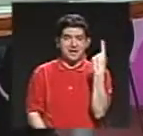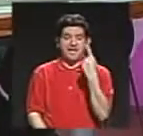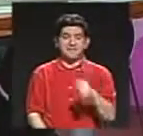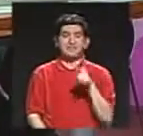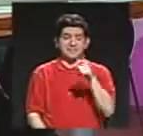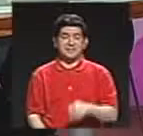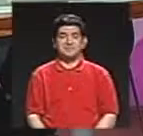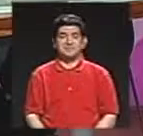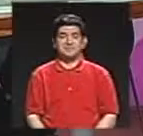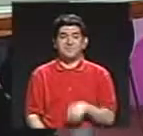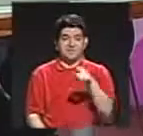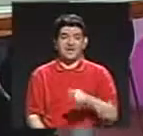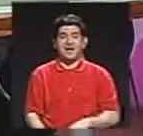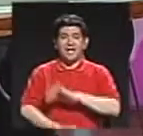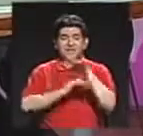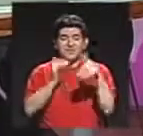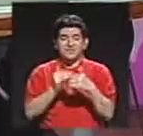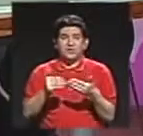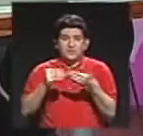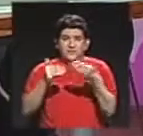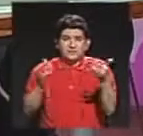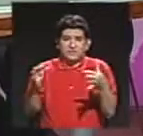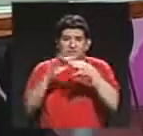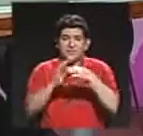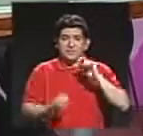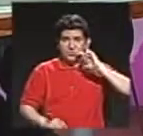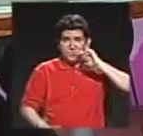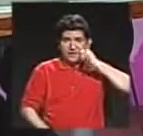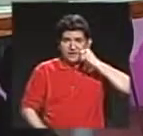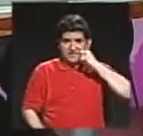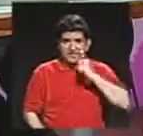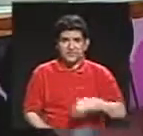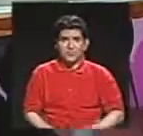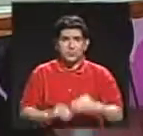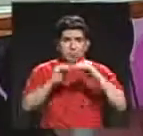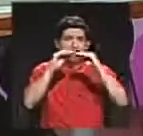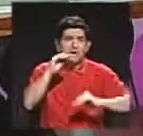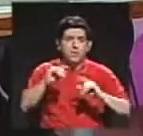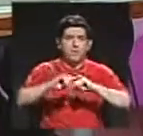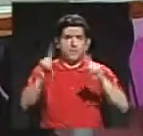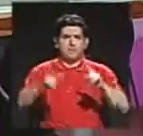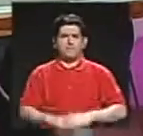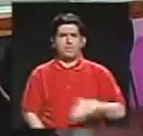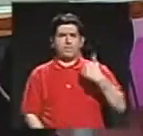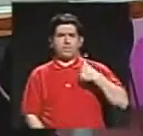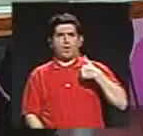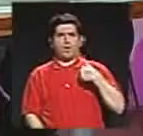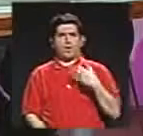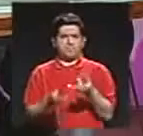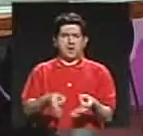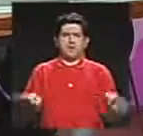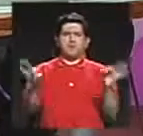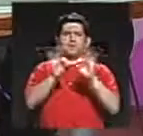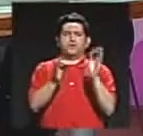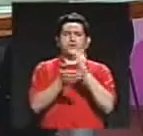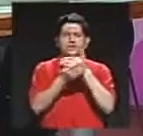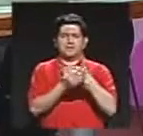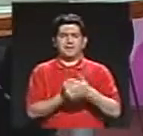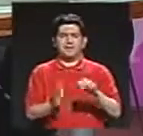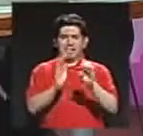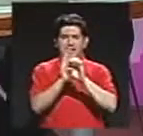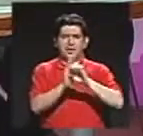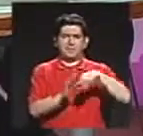le tocaban los accesorios del pollo a Los Barones les tocaba eh las partes más robustas en este caso la pechuga la